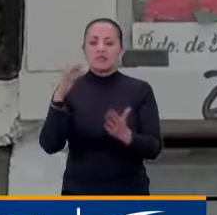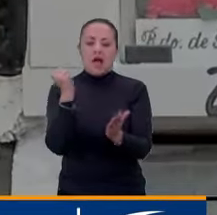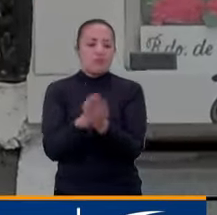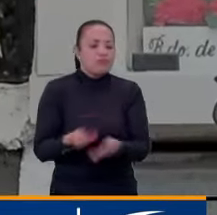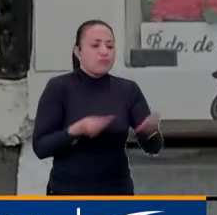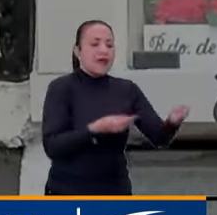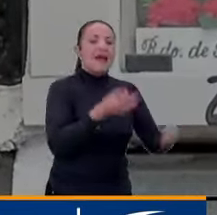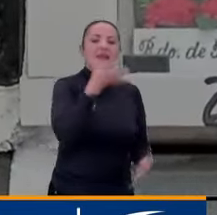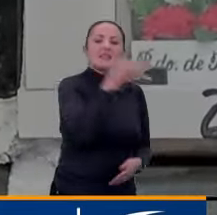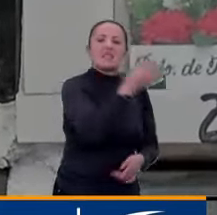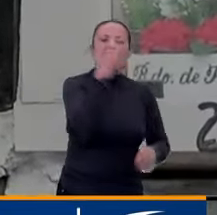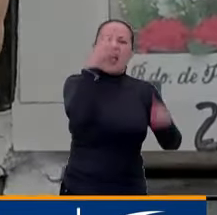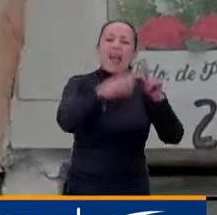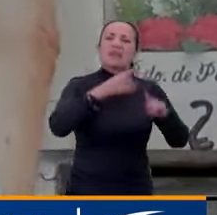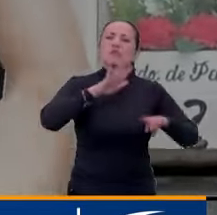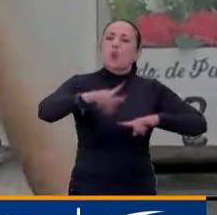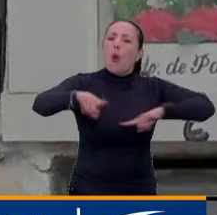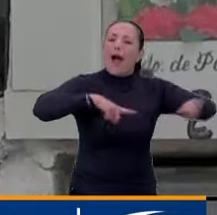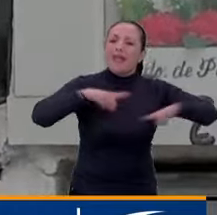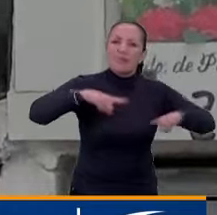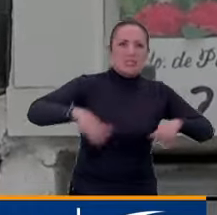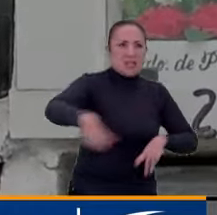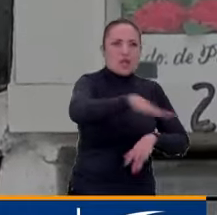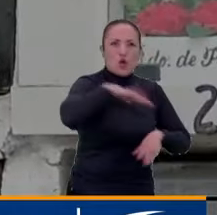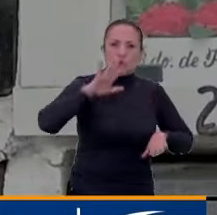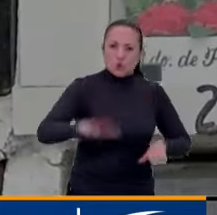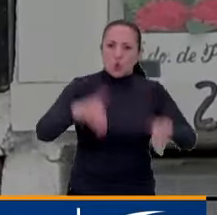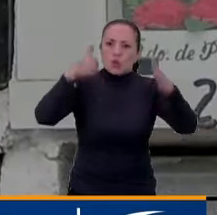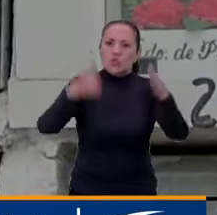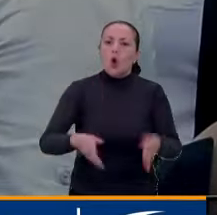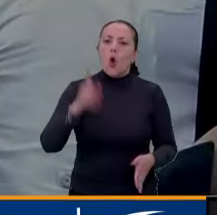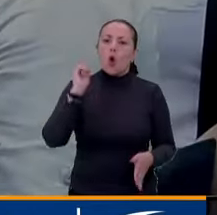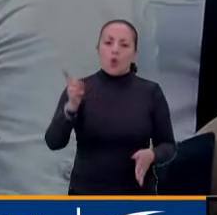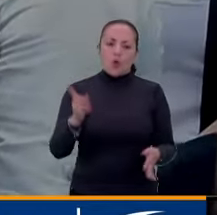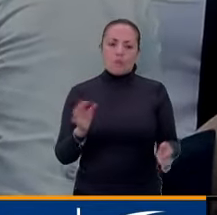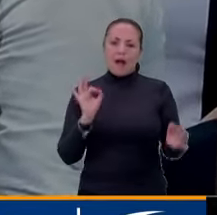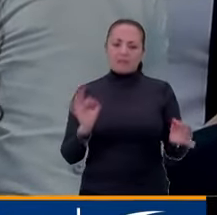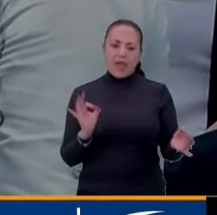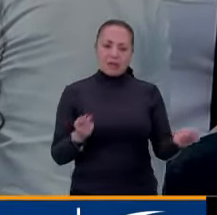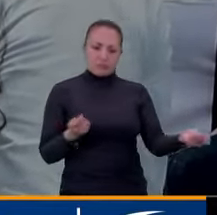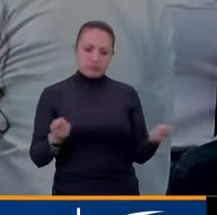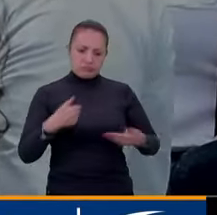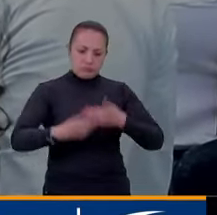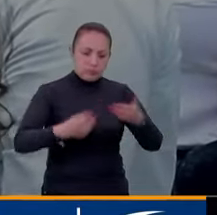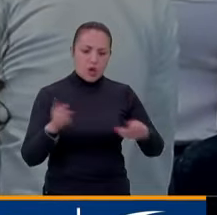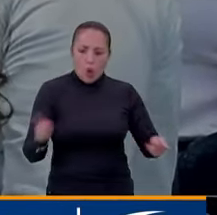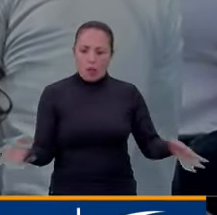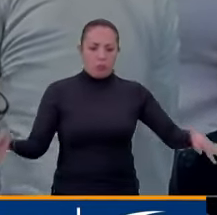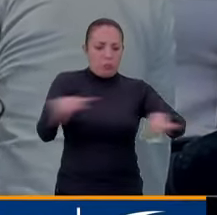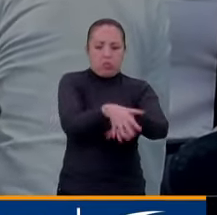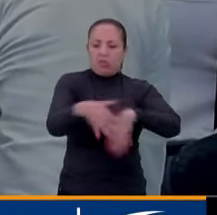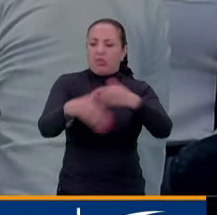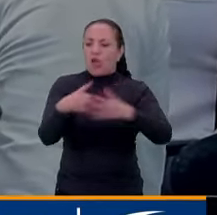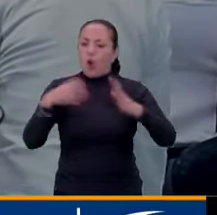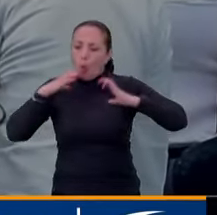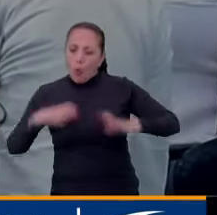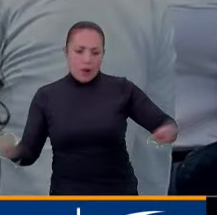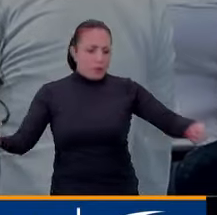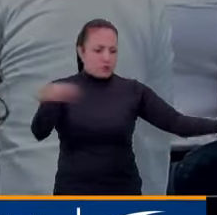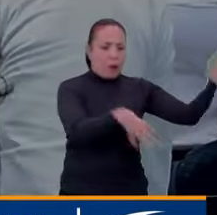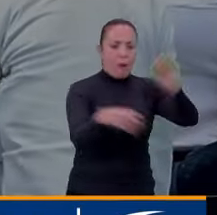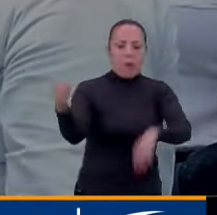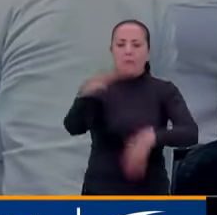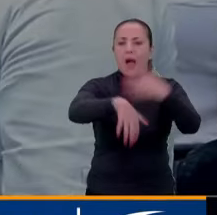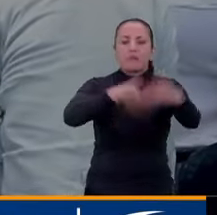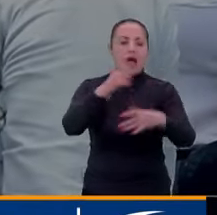antiguos administradores del cementerio por el mal manejo de los cuerpos identificados que fueron mezclados indiscriminadamente con cuerpos